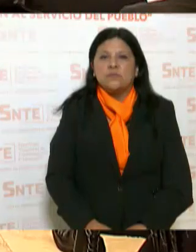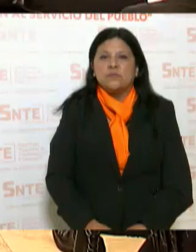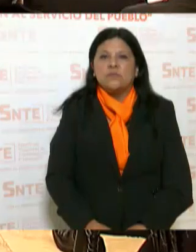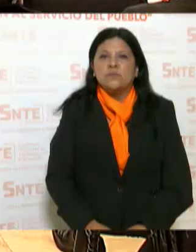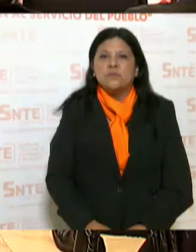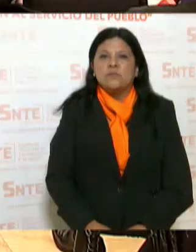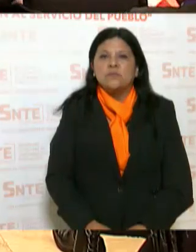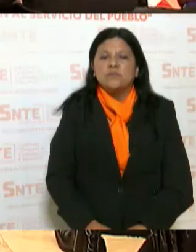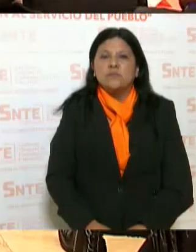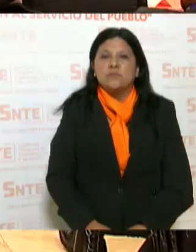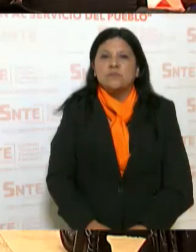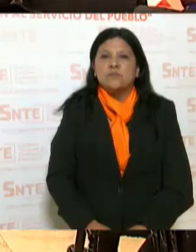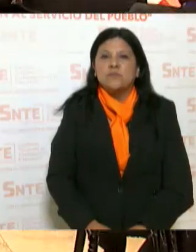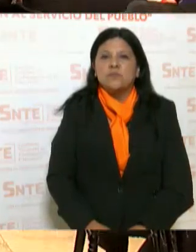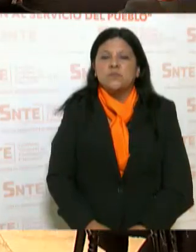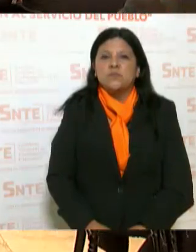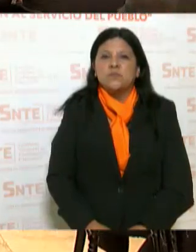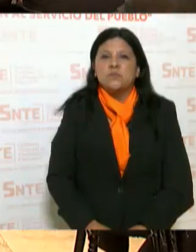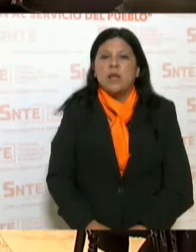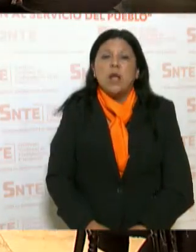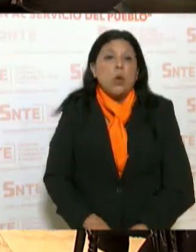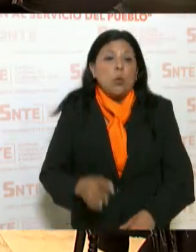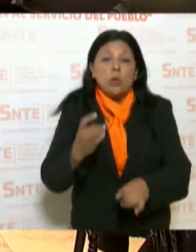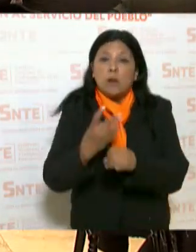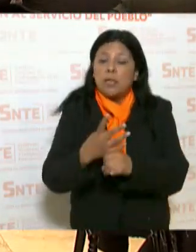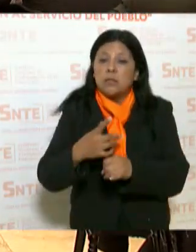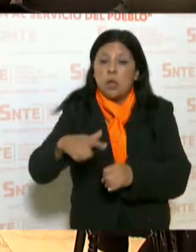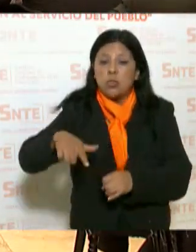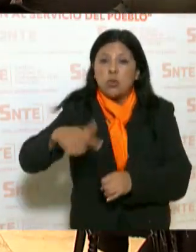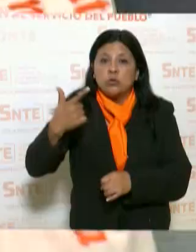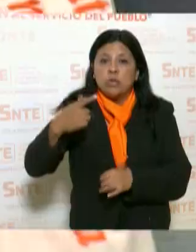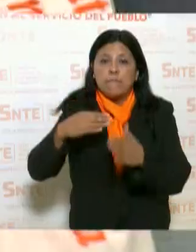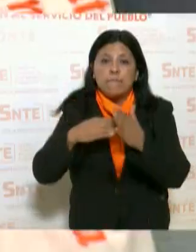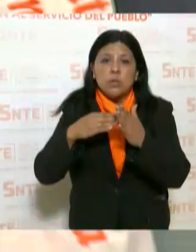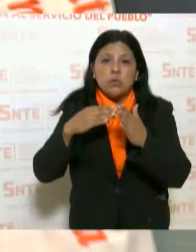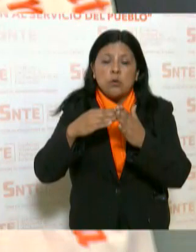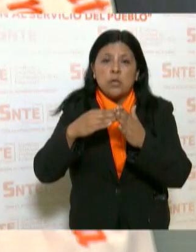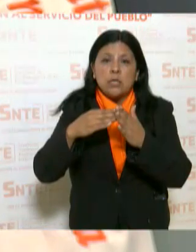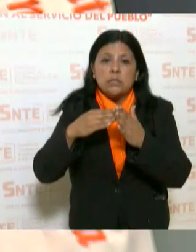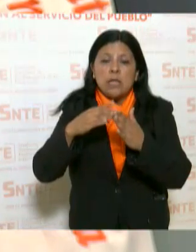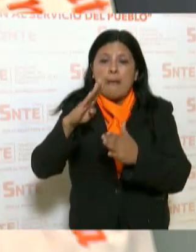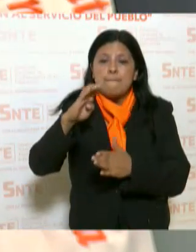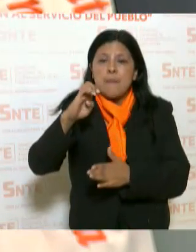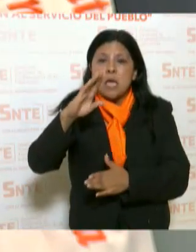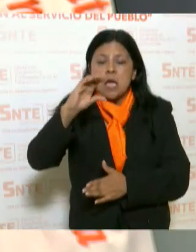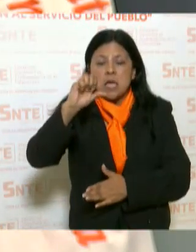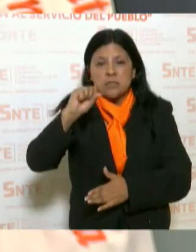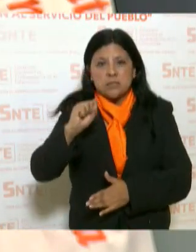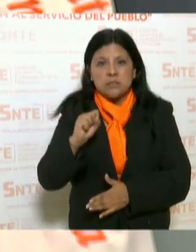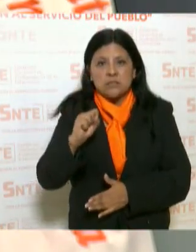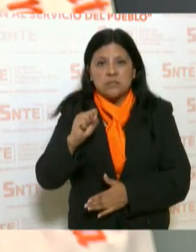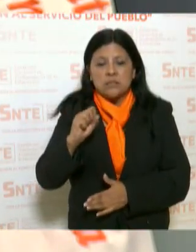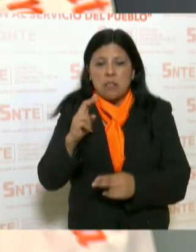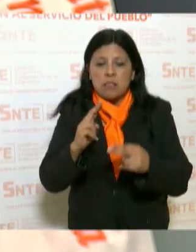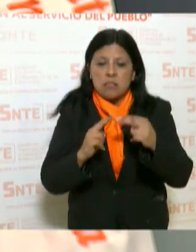Y son 12 millones de becas de nivel